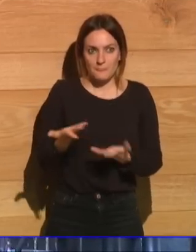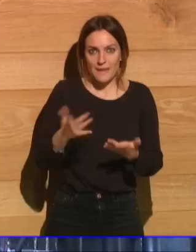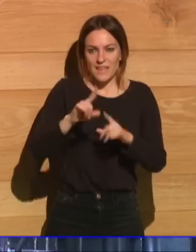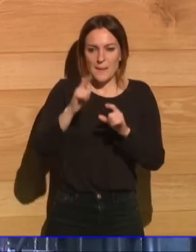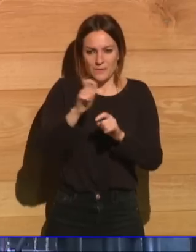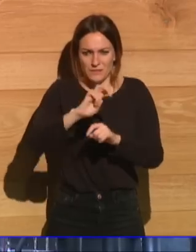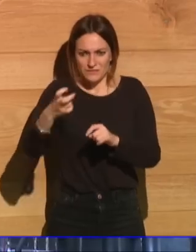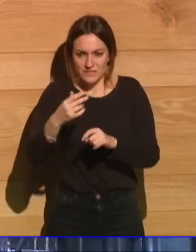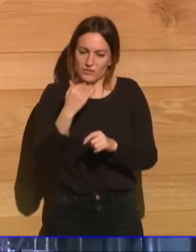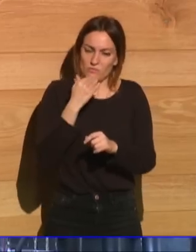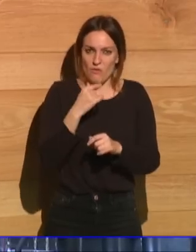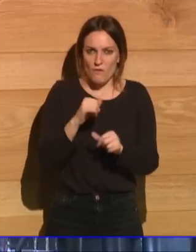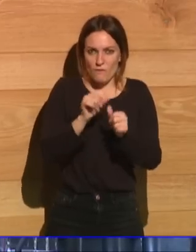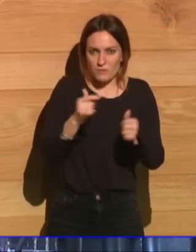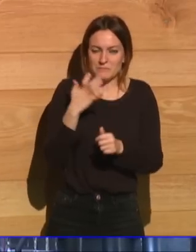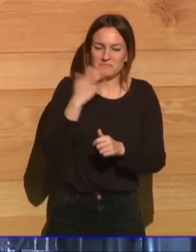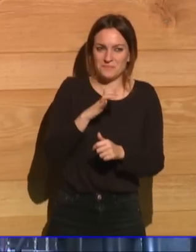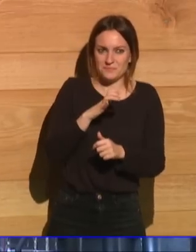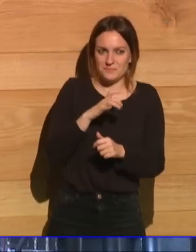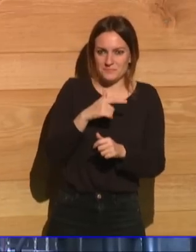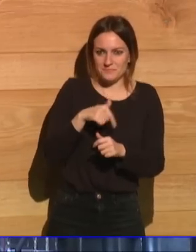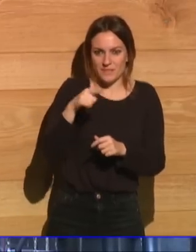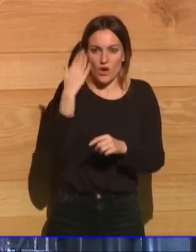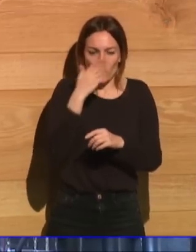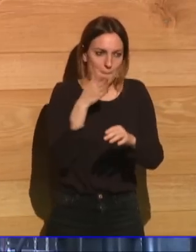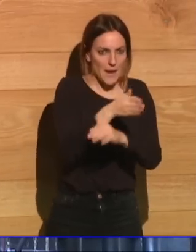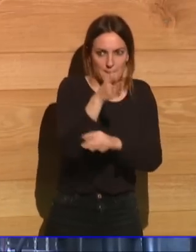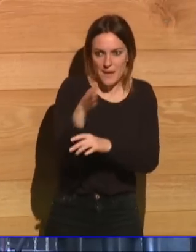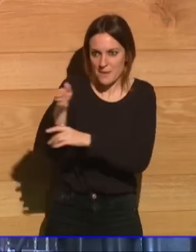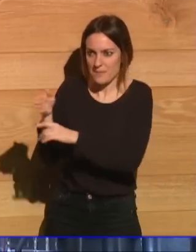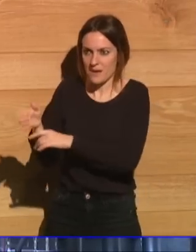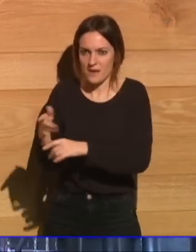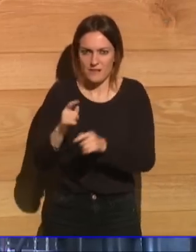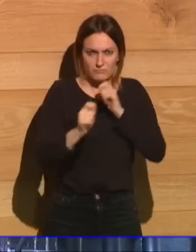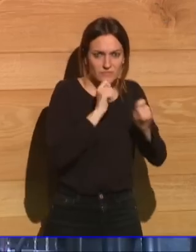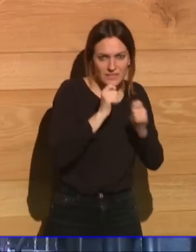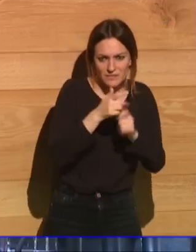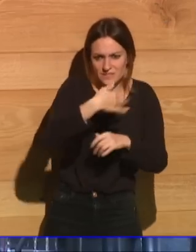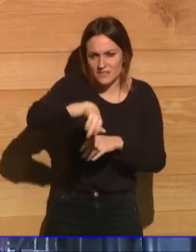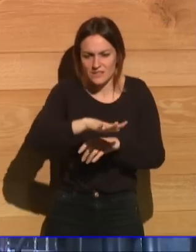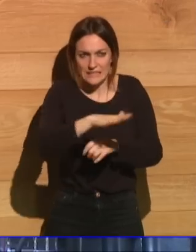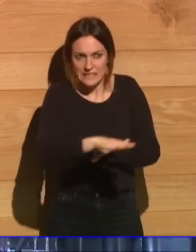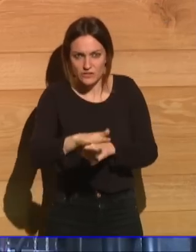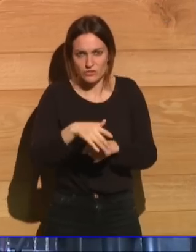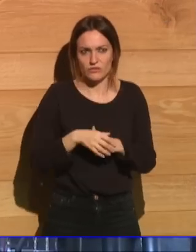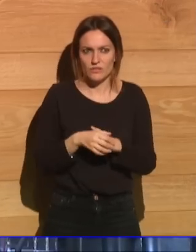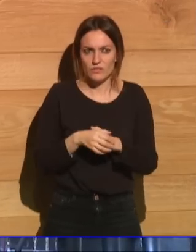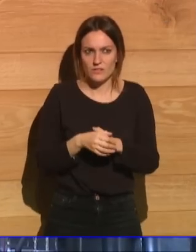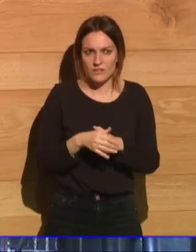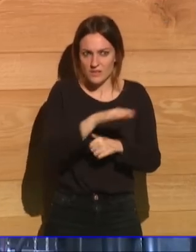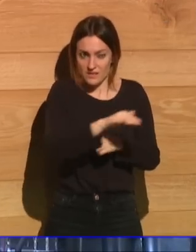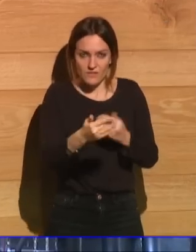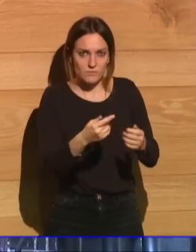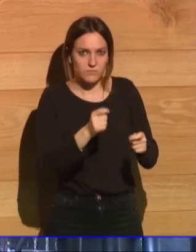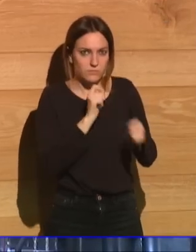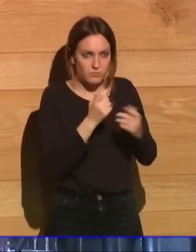más peregrinas, con castings que hacían en escuelas, que se iban a escuelas y se ponían a hablar en escuelas en Brooklyn y se ponían a hablar con los